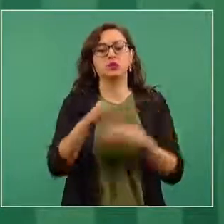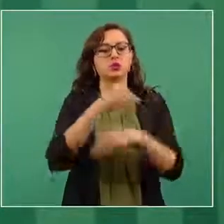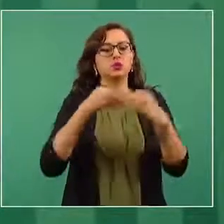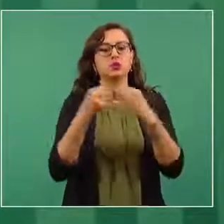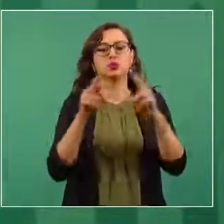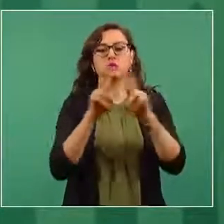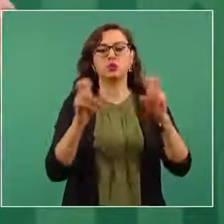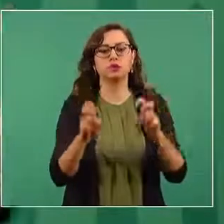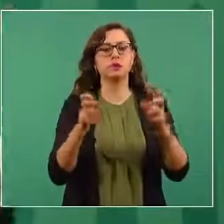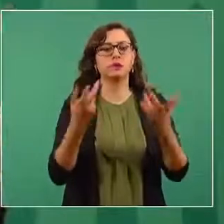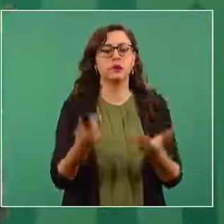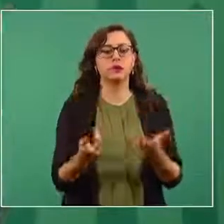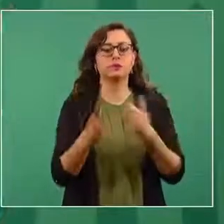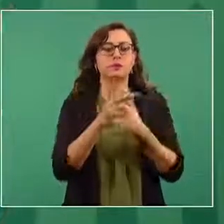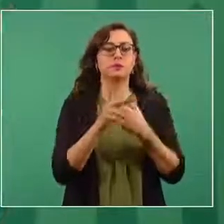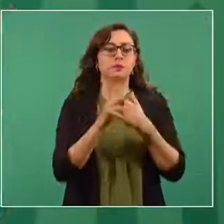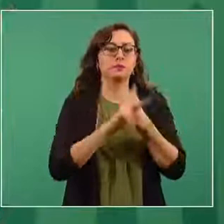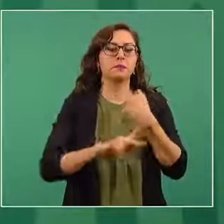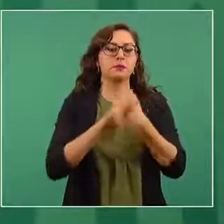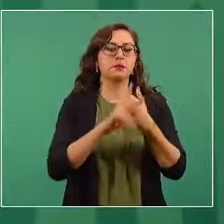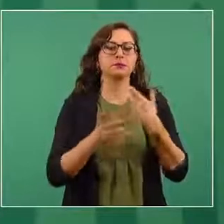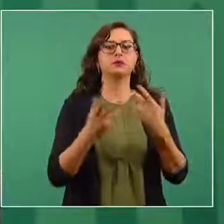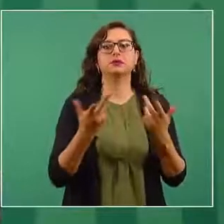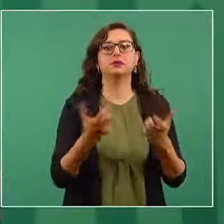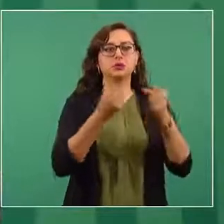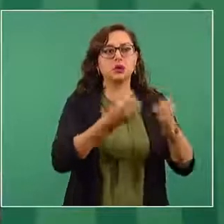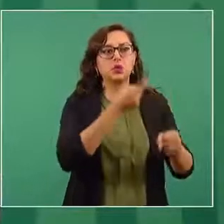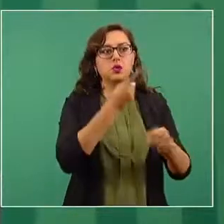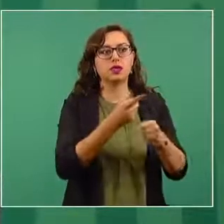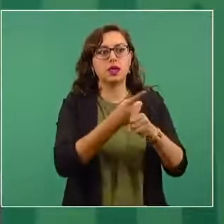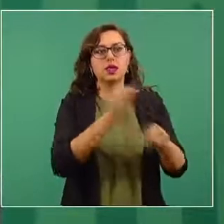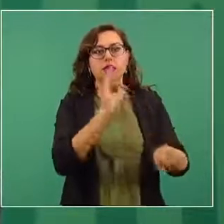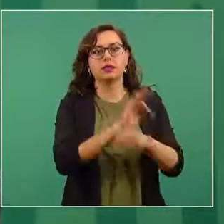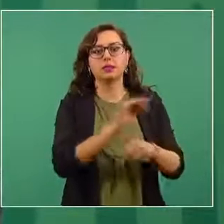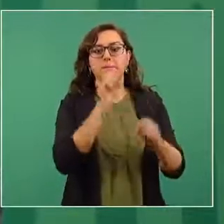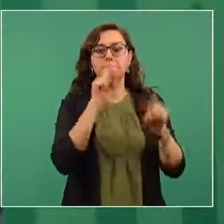que ver con el tema migratorio y la seguridad de los Estados Unidos. Él